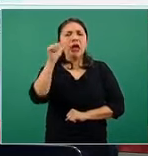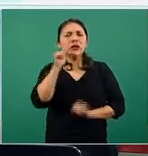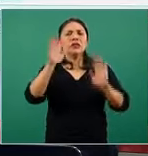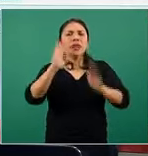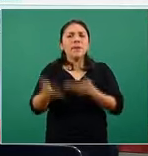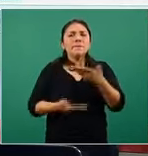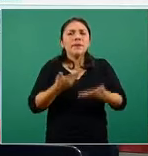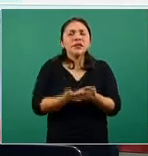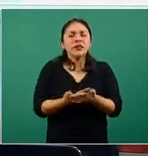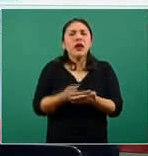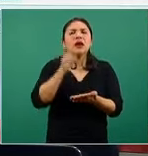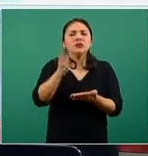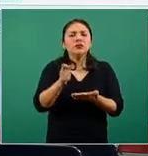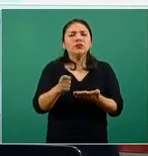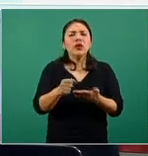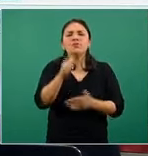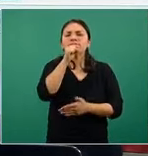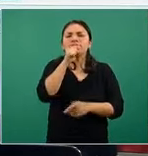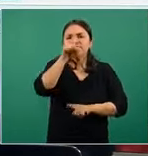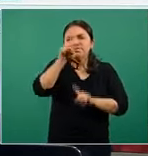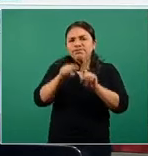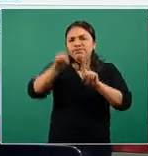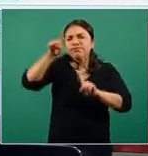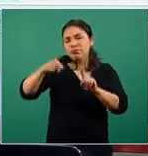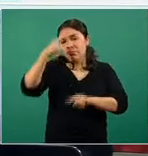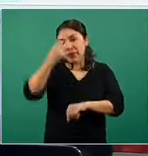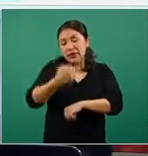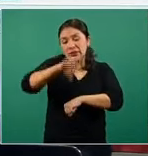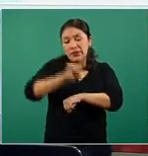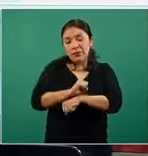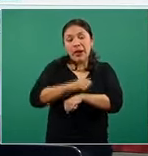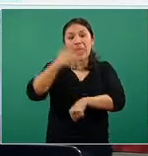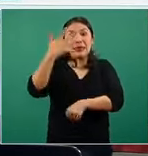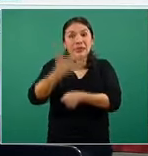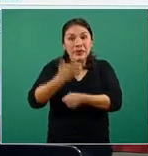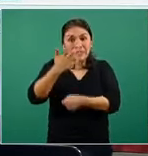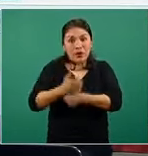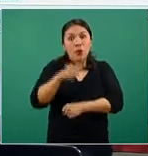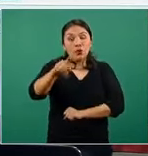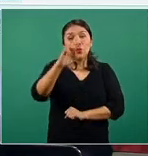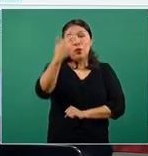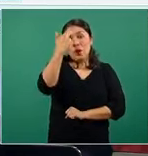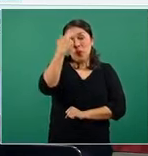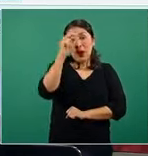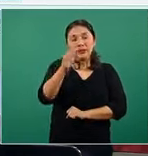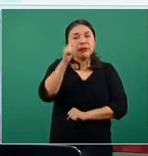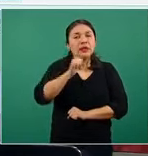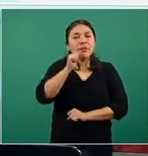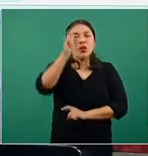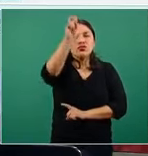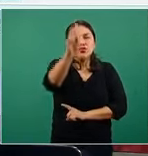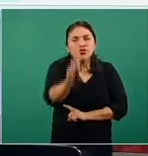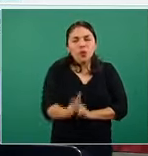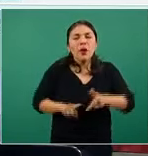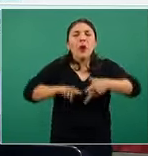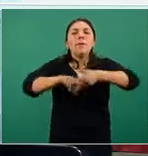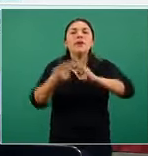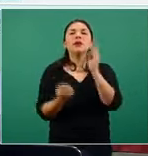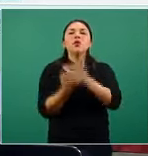ya la gráfica de la semana número 5. Recordemos que los domingos es cuando inicia una